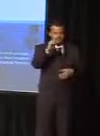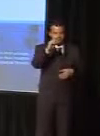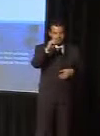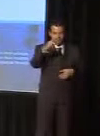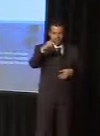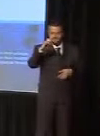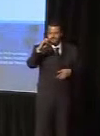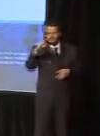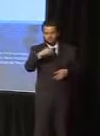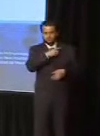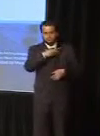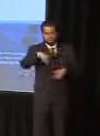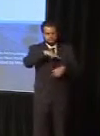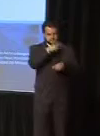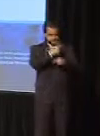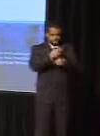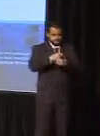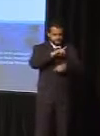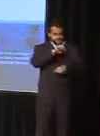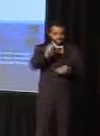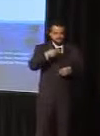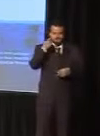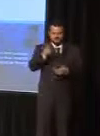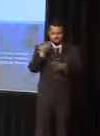segunda oportunidad para hablar